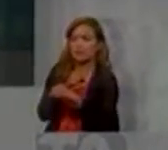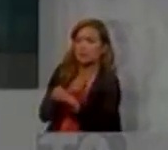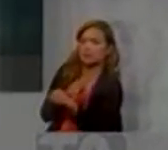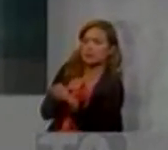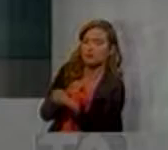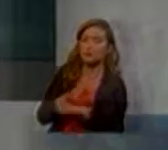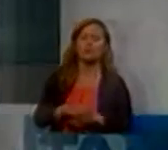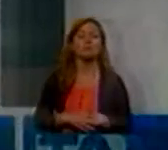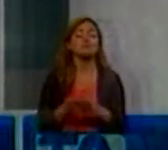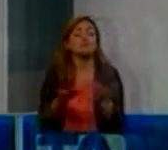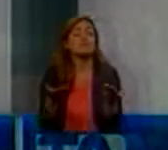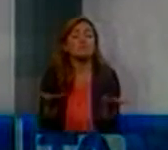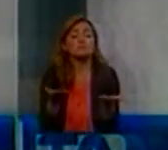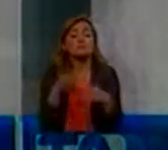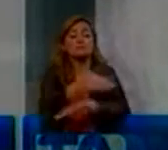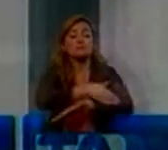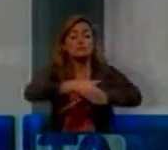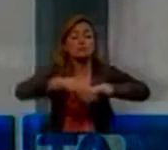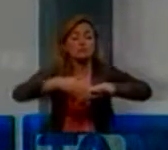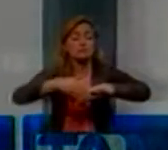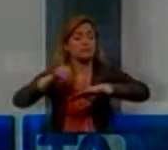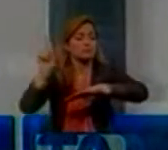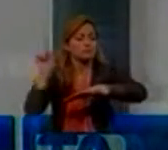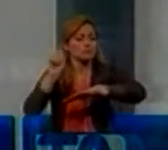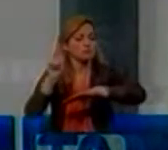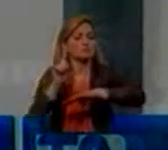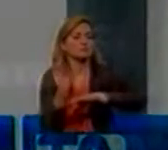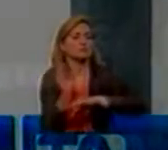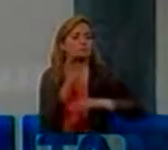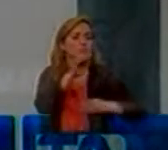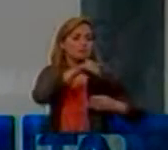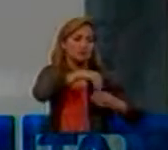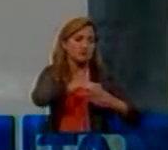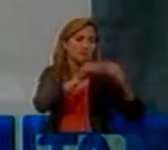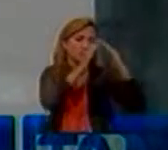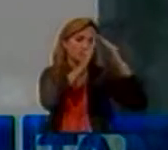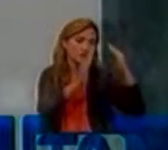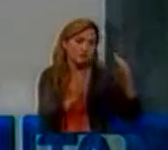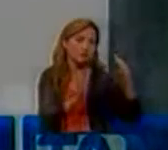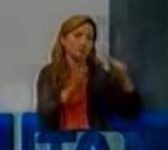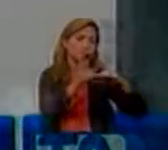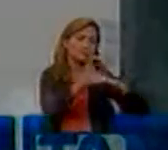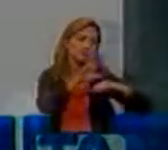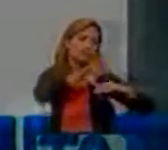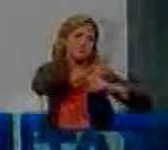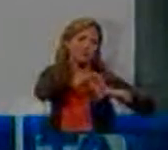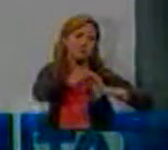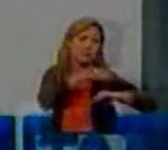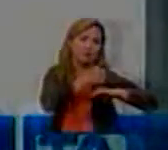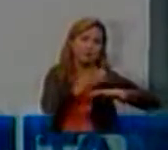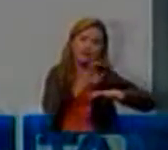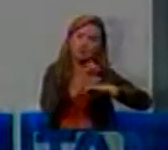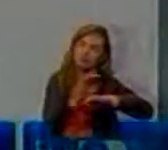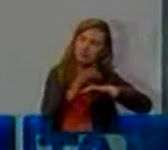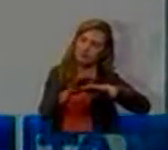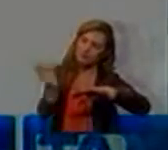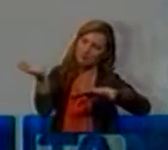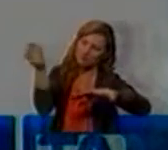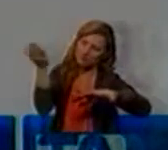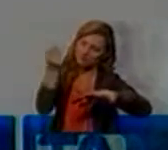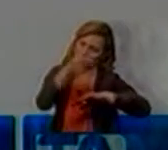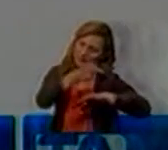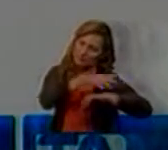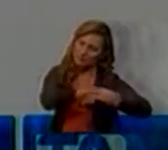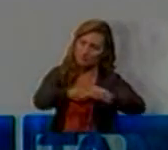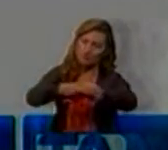el arresto no se produjo en las calles de la capital británica, sino que las autoridades de Ecuador invitaron a la policía a la sede para cumplir con